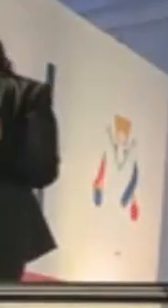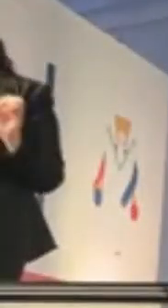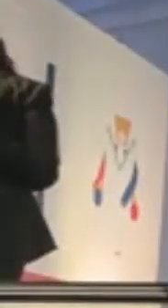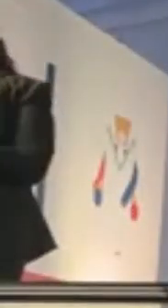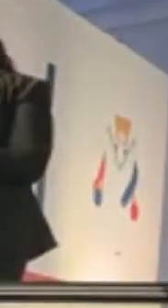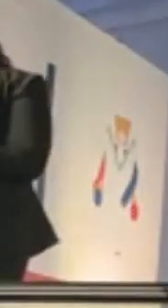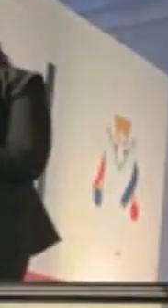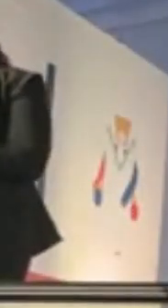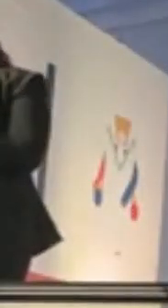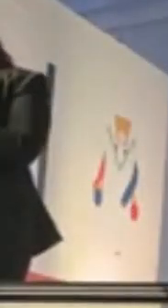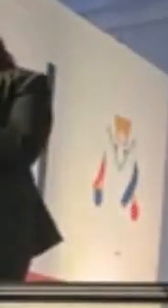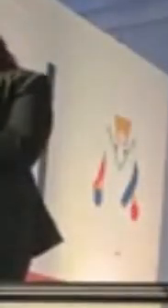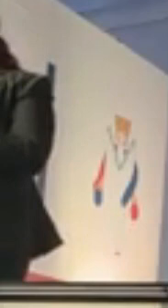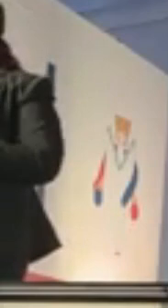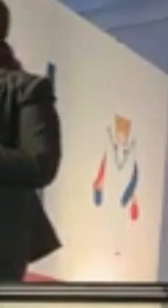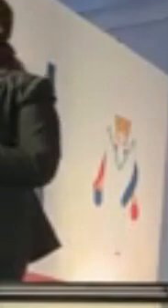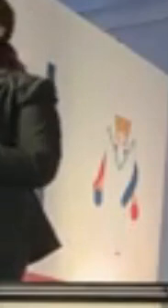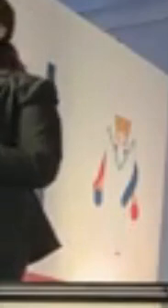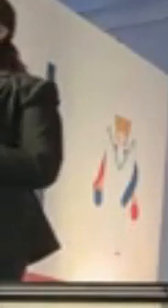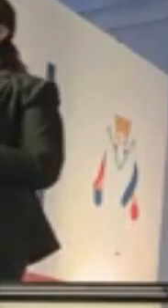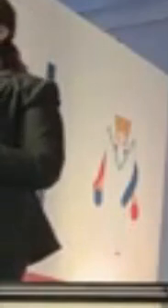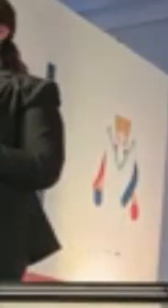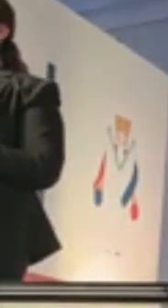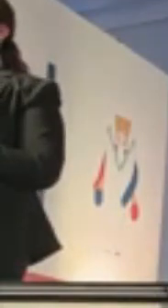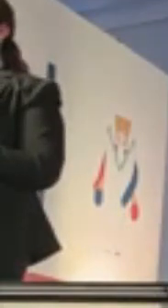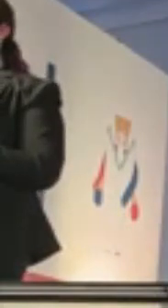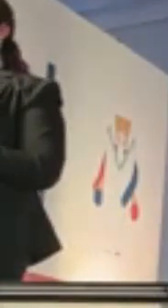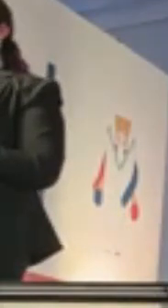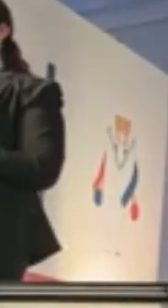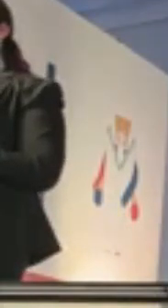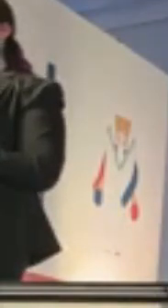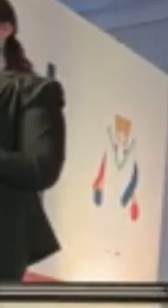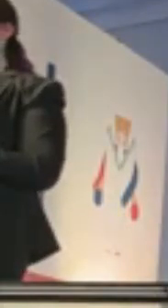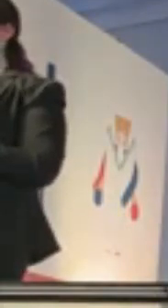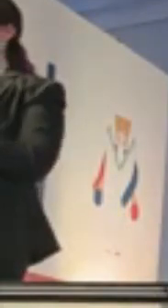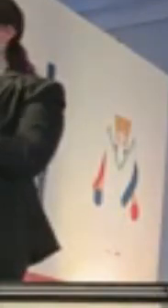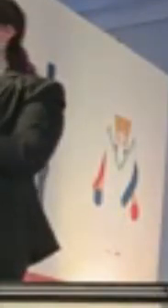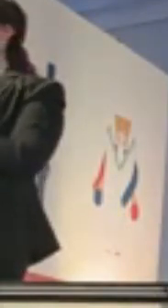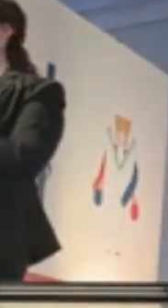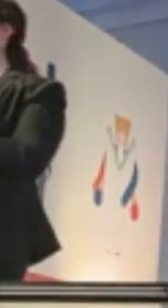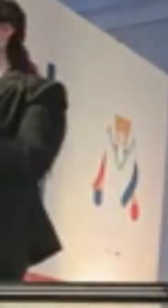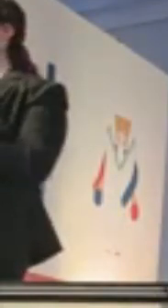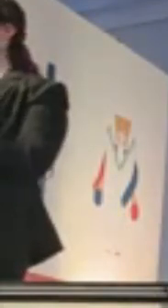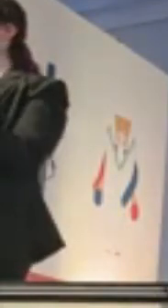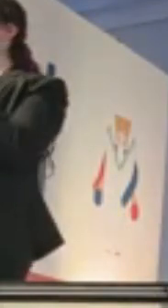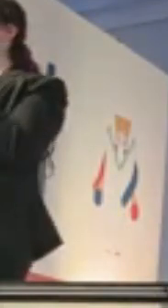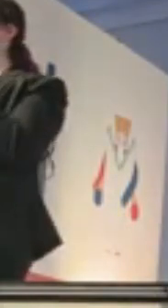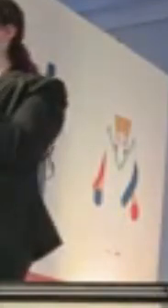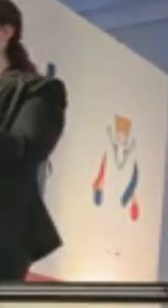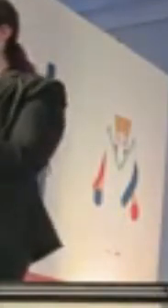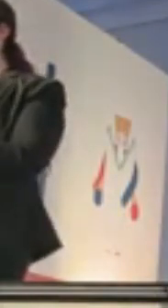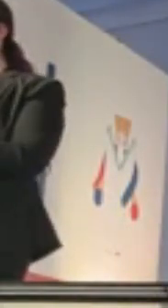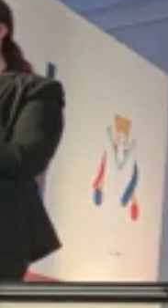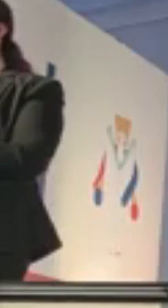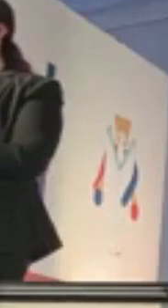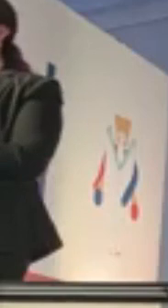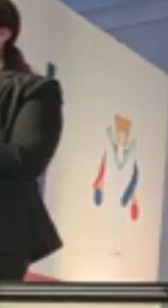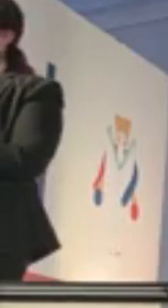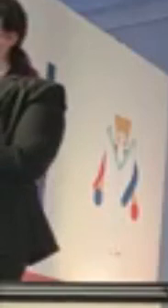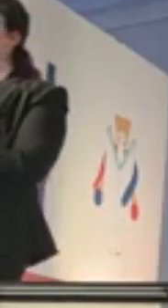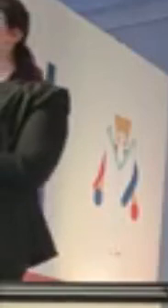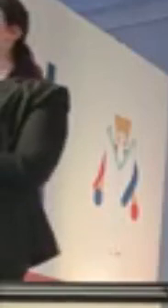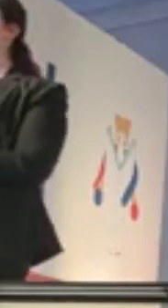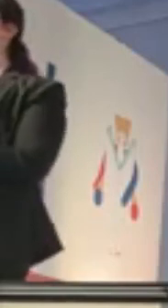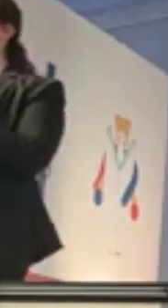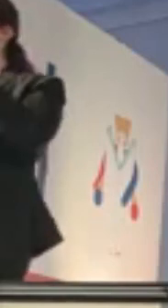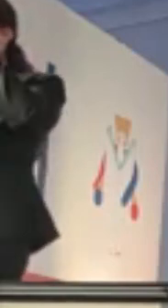posibilidad, el horizonte, ¿no?, del mundo que se te abre cuando tú entras a una casa de estudios como la UNAM,